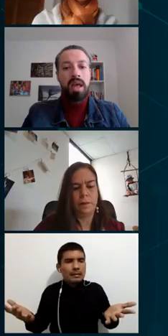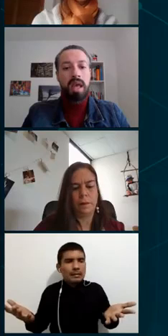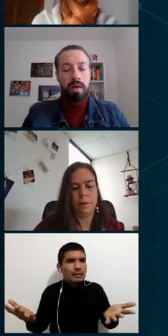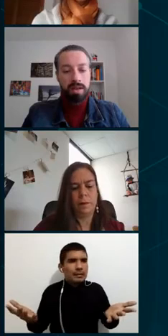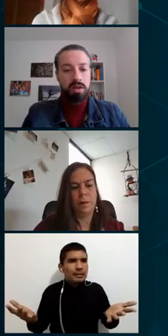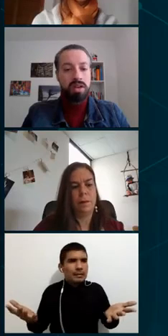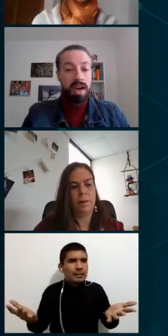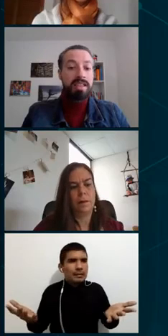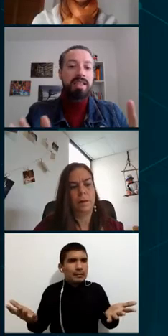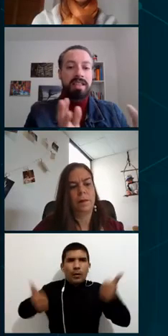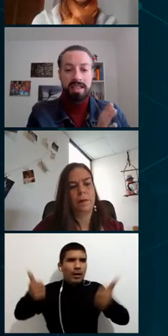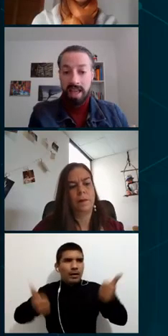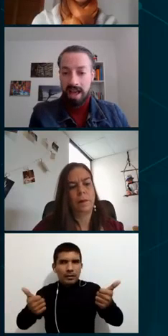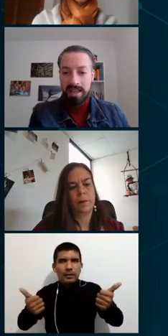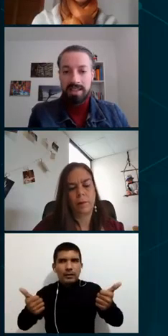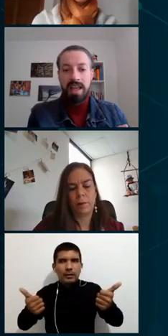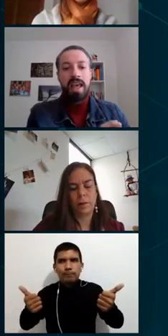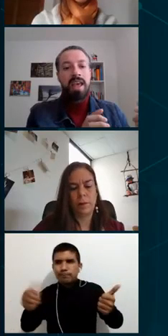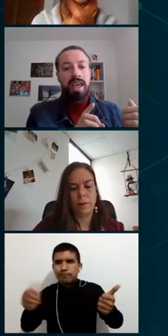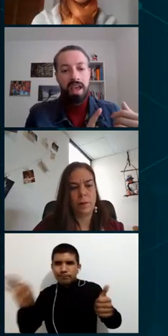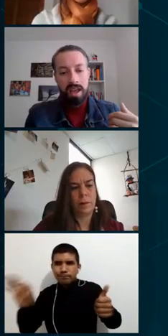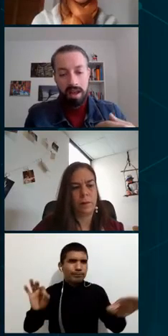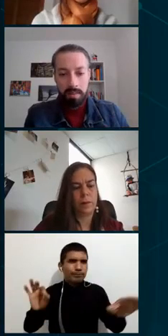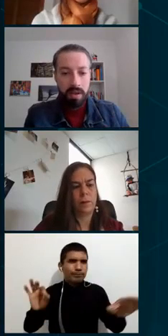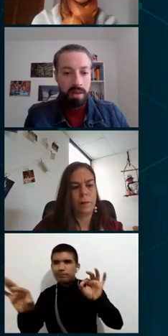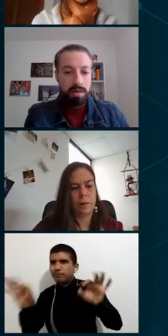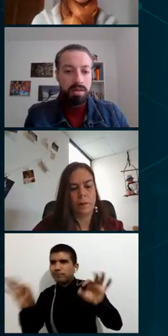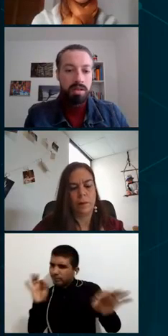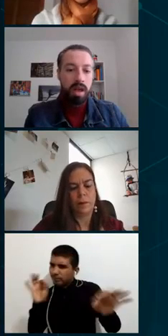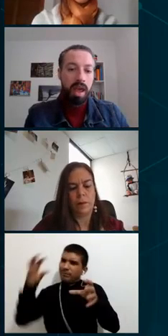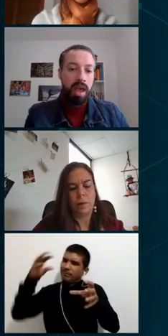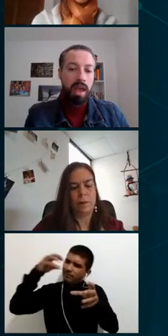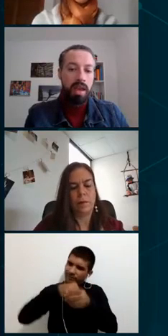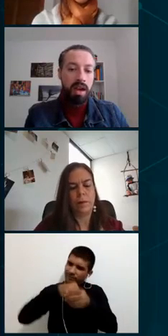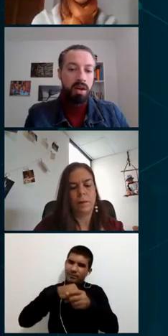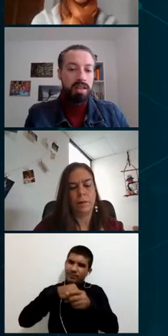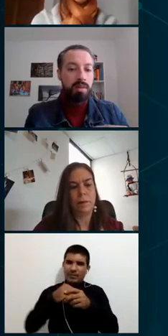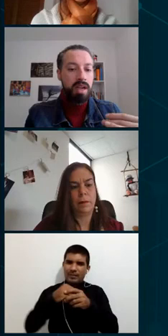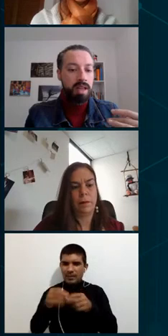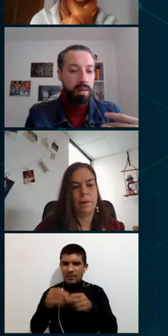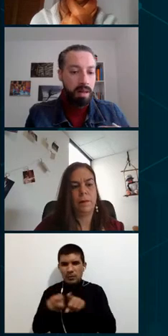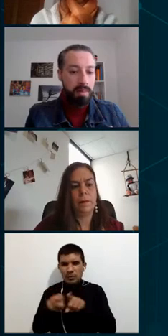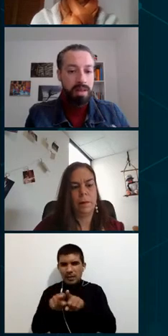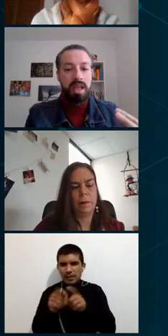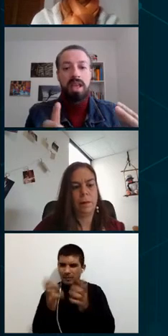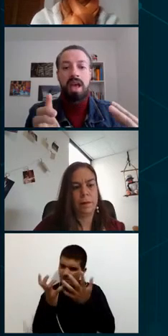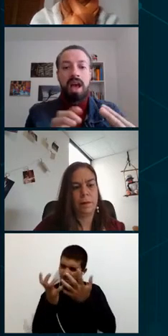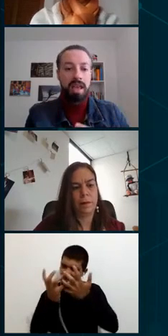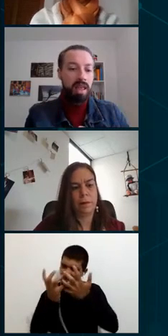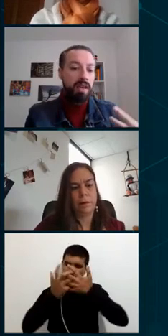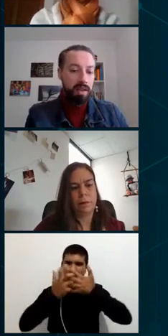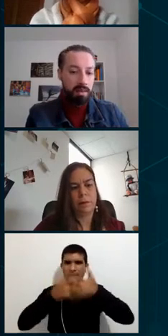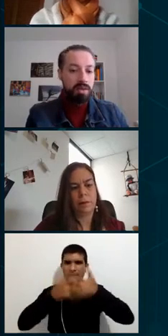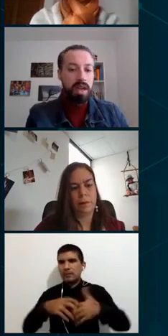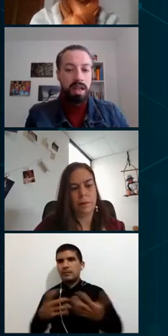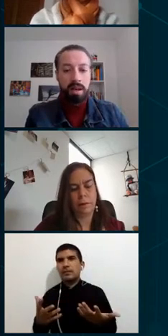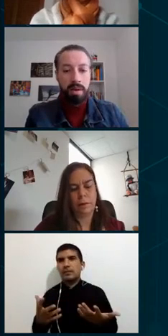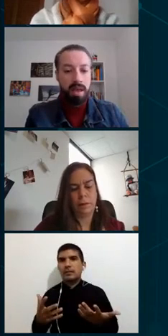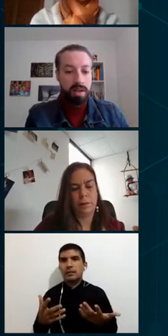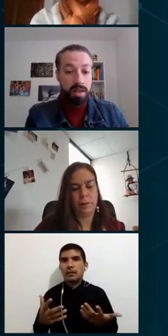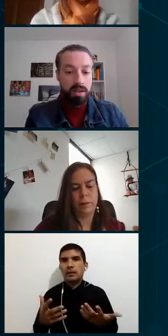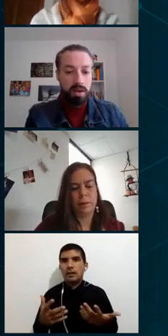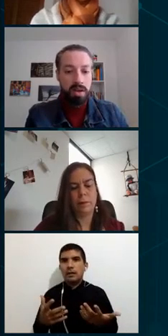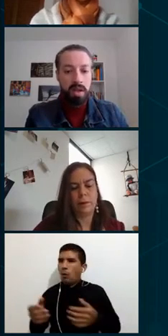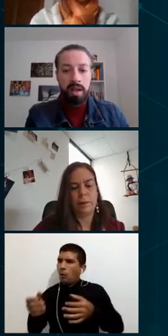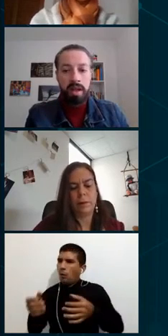tranquilos, que va a solucionar esas necesidades que vivimos y recolectamos en la etapa de empatía y que definimos en la